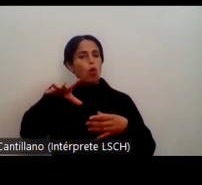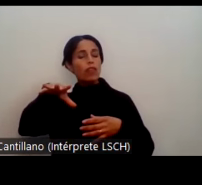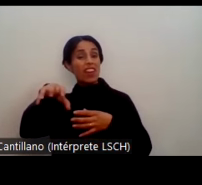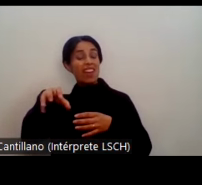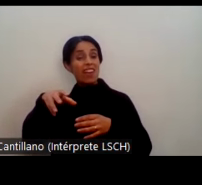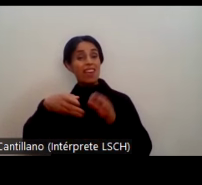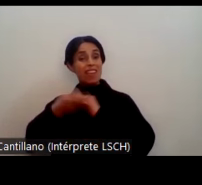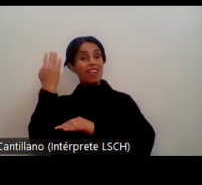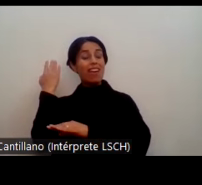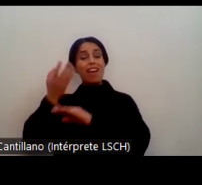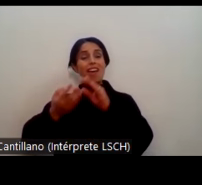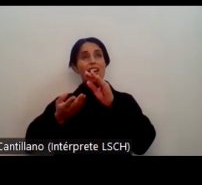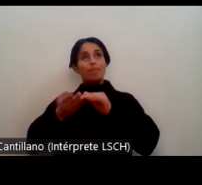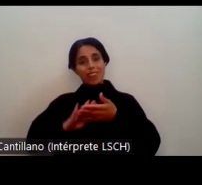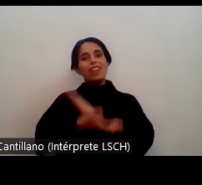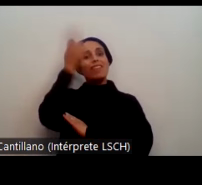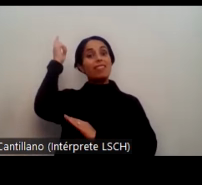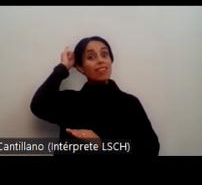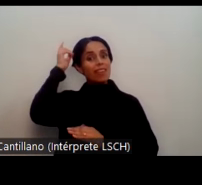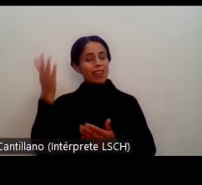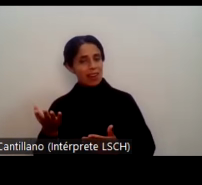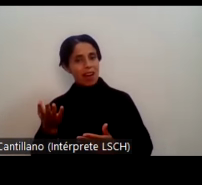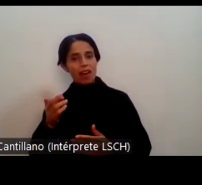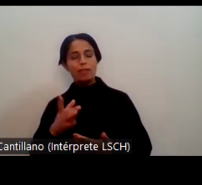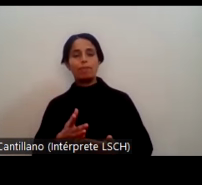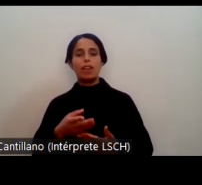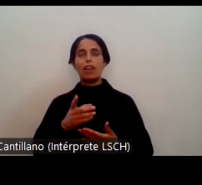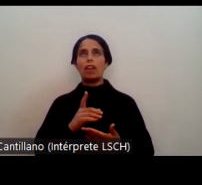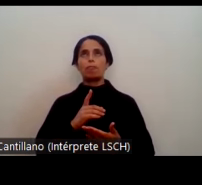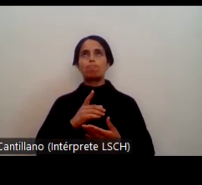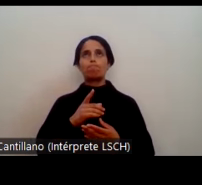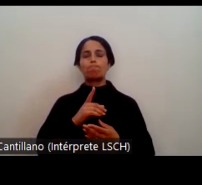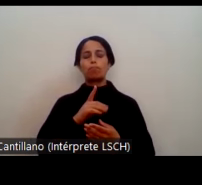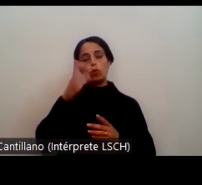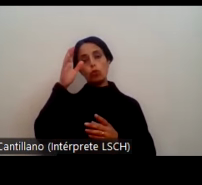sector de las culturas andinas desde muy temprano,